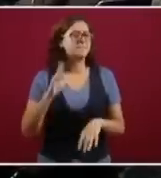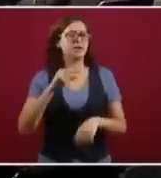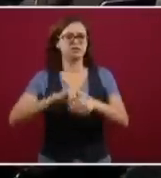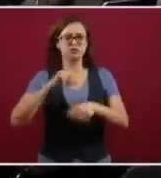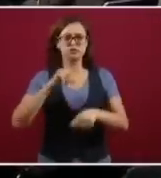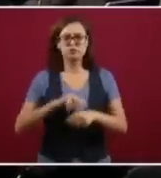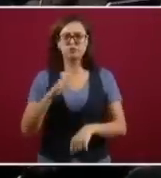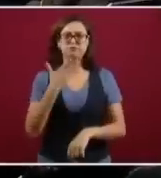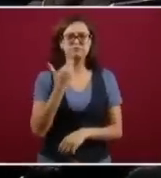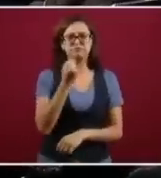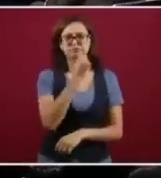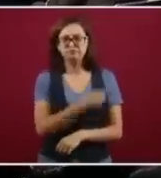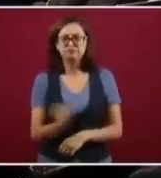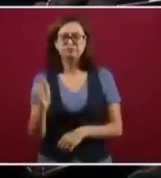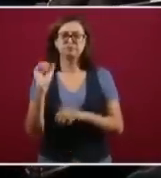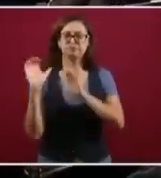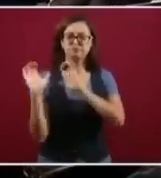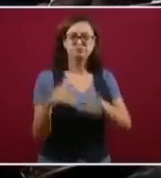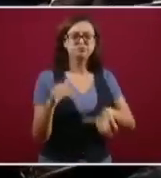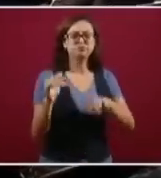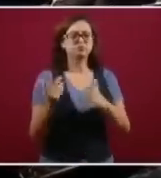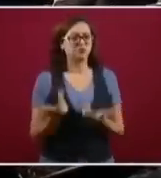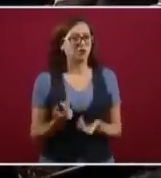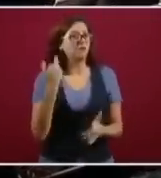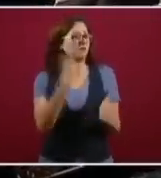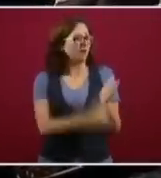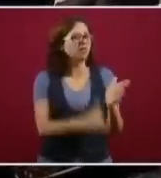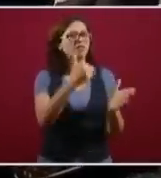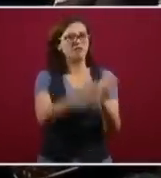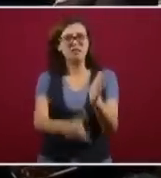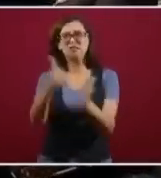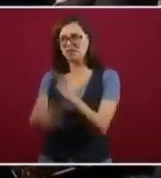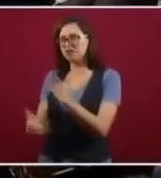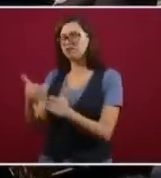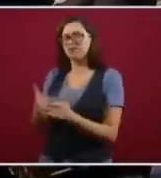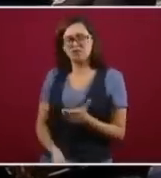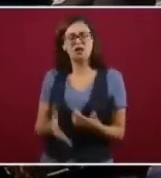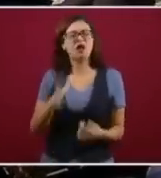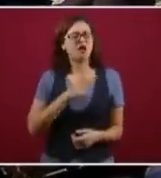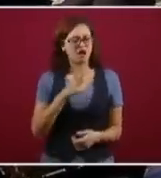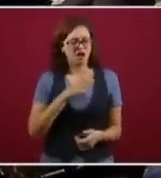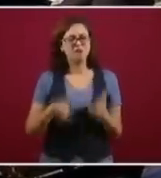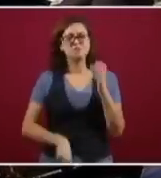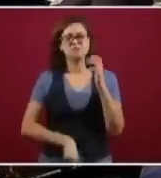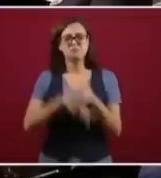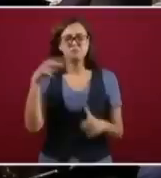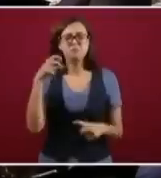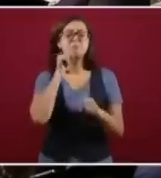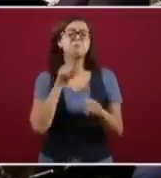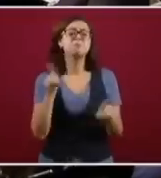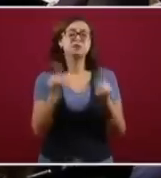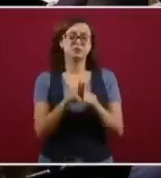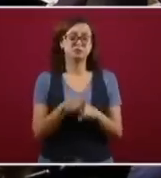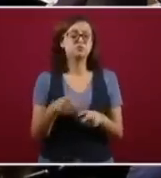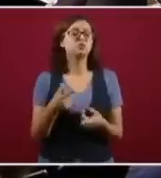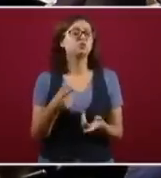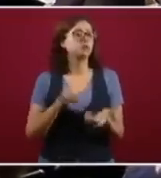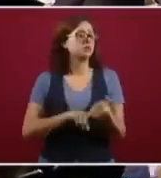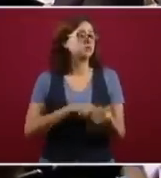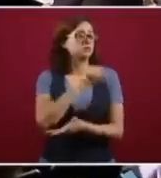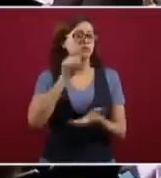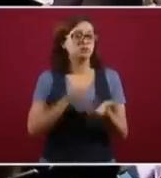contratar especialistas, porque tenemos vacantes en centros de salud, en